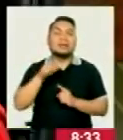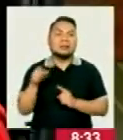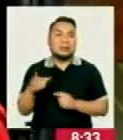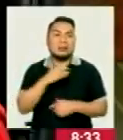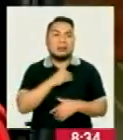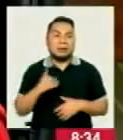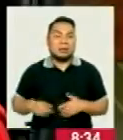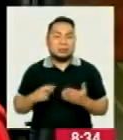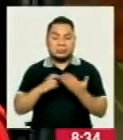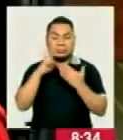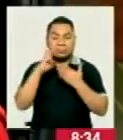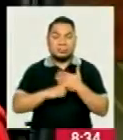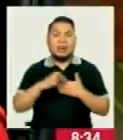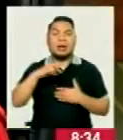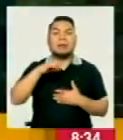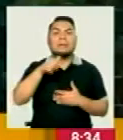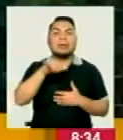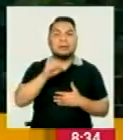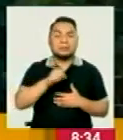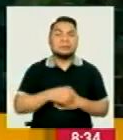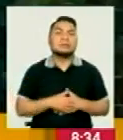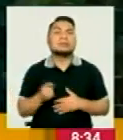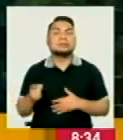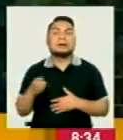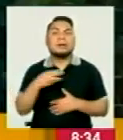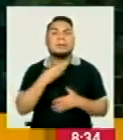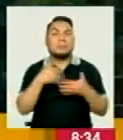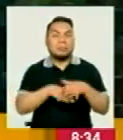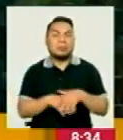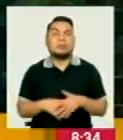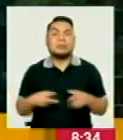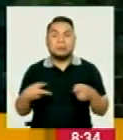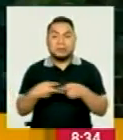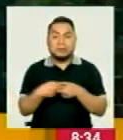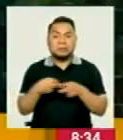ejecutiva del programa País del MIDIS. Vamos a hacer una brevísima pausa.